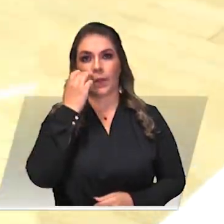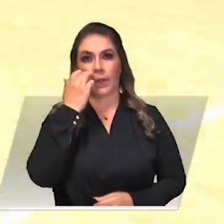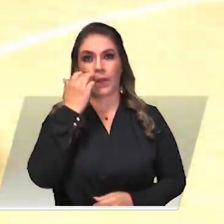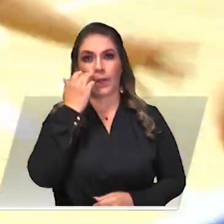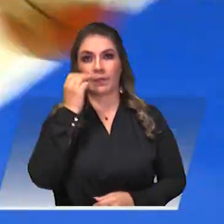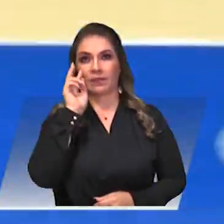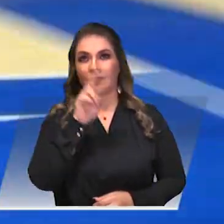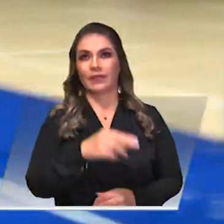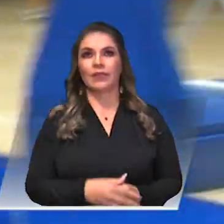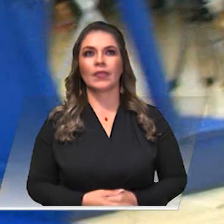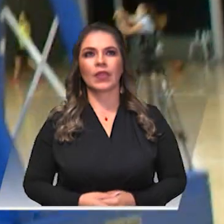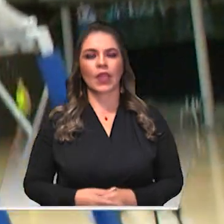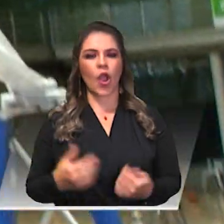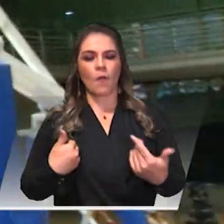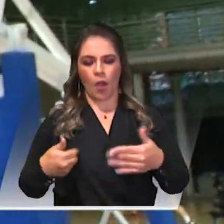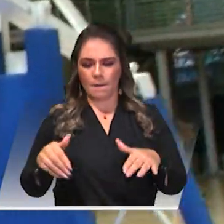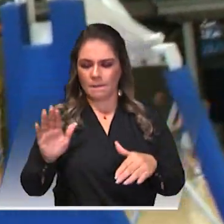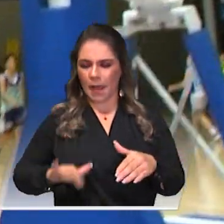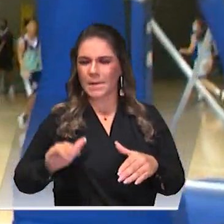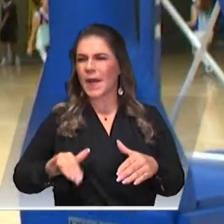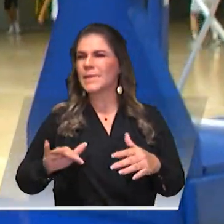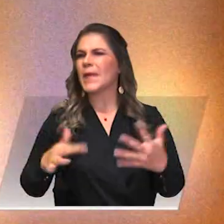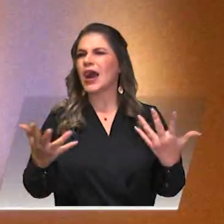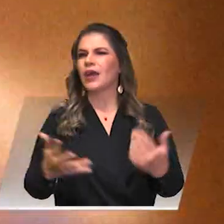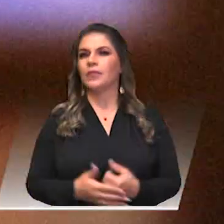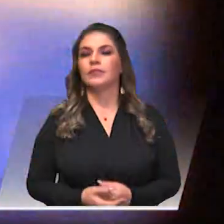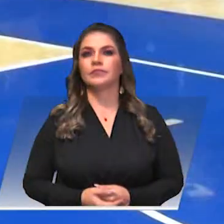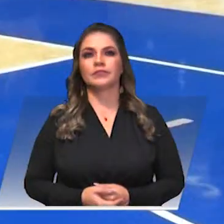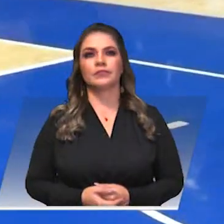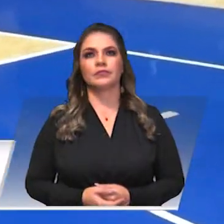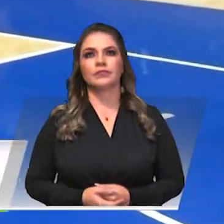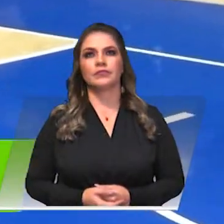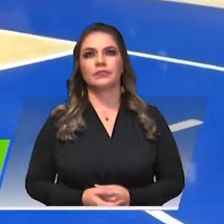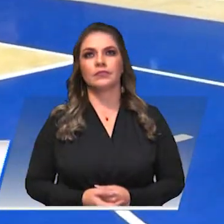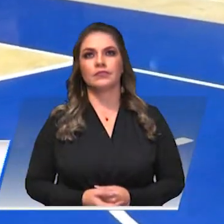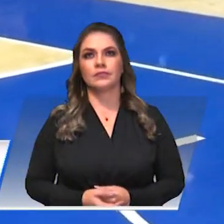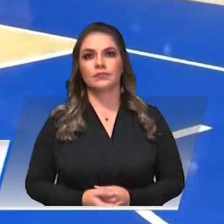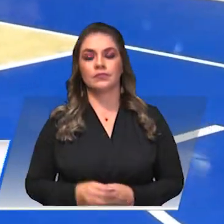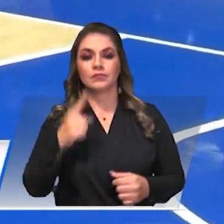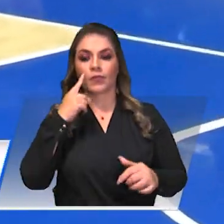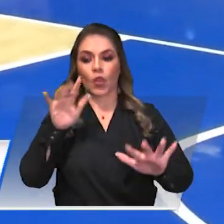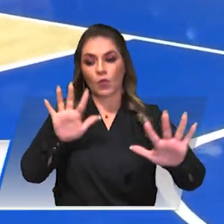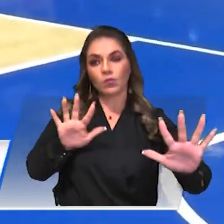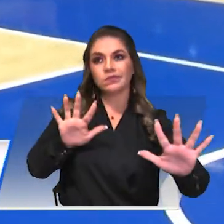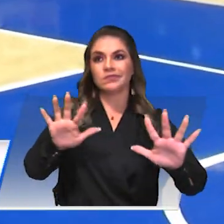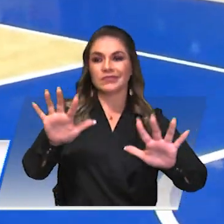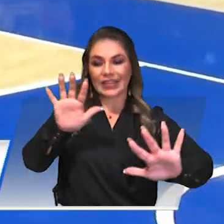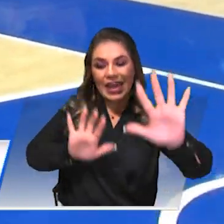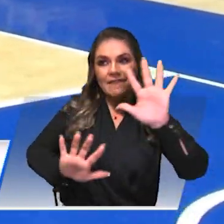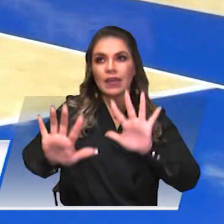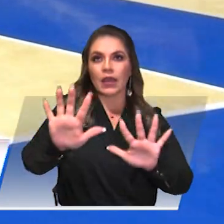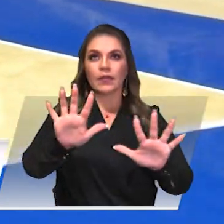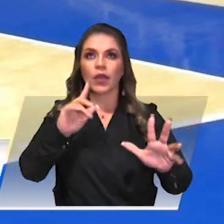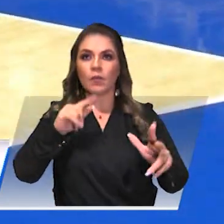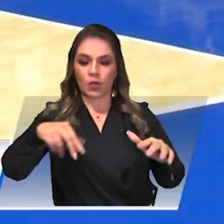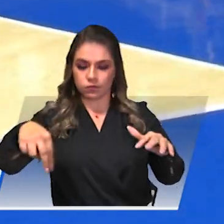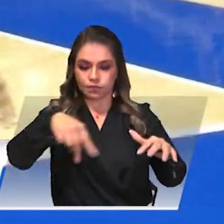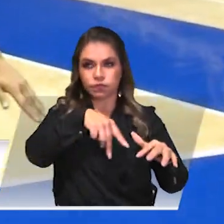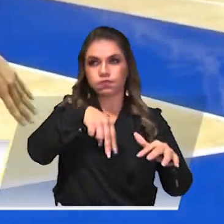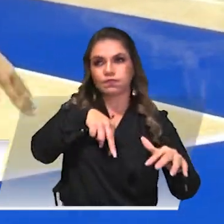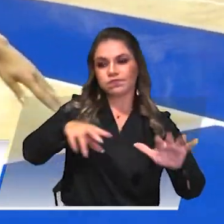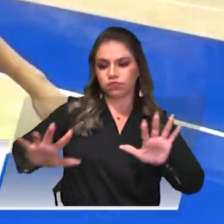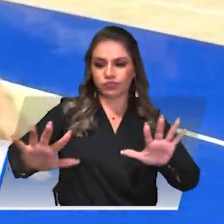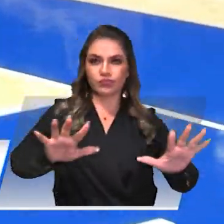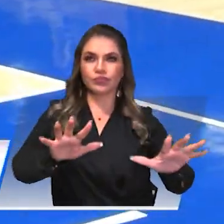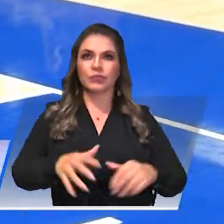Tips para ser una buena baloncestista. Primero, la defensa. La postura, saber desplazarme y estar